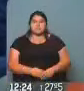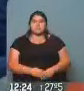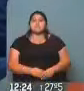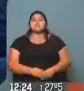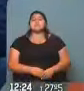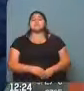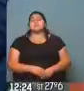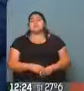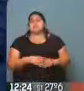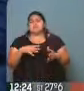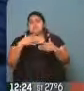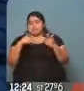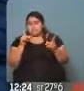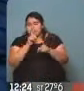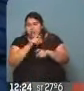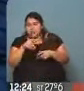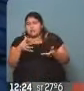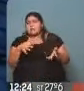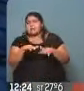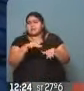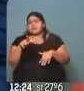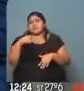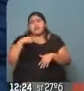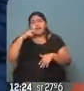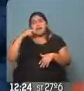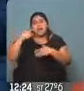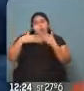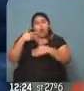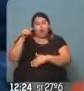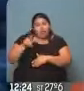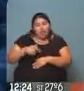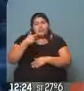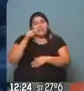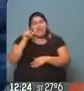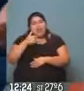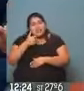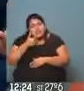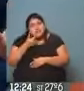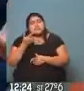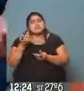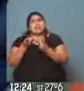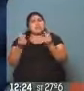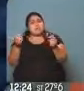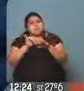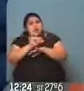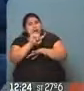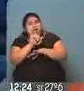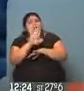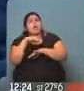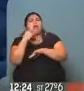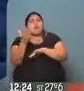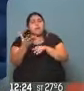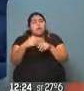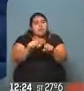la tragedia tiene su secuencia vamos hablando de emiliano sala la primera es haber sabido que esa presión ha nave después el